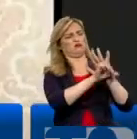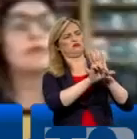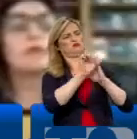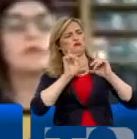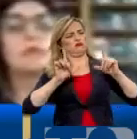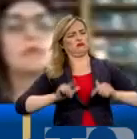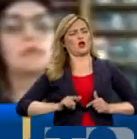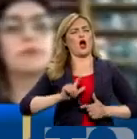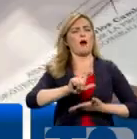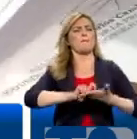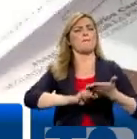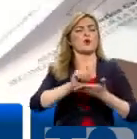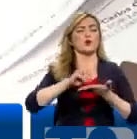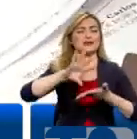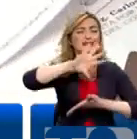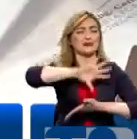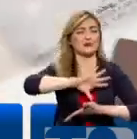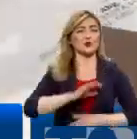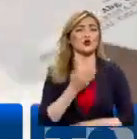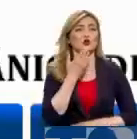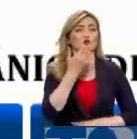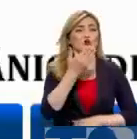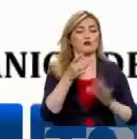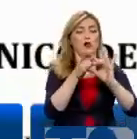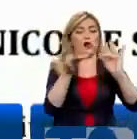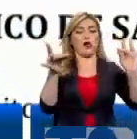que aprobó la Asamblea. Lo hizo mediante este